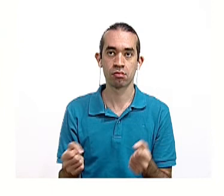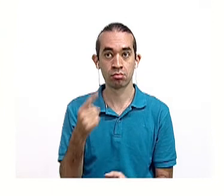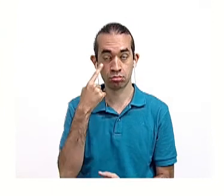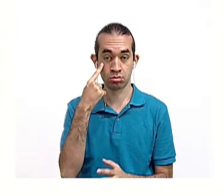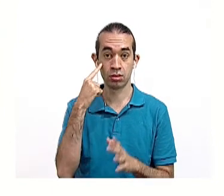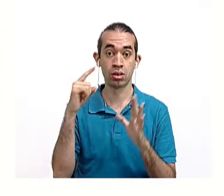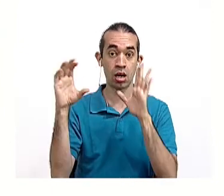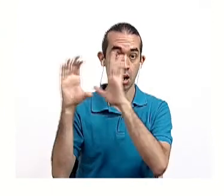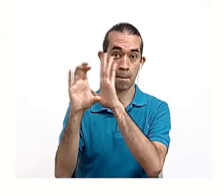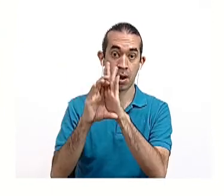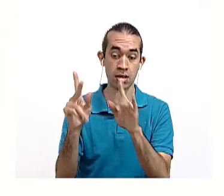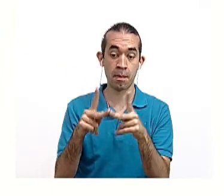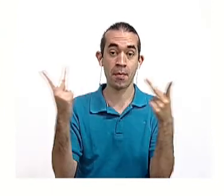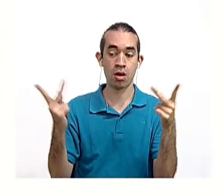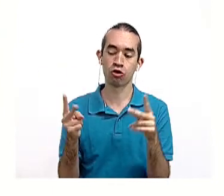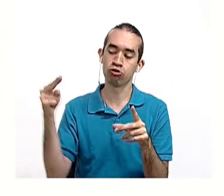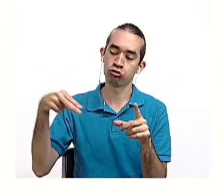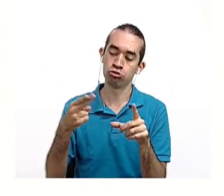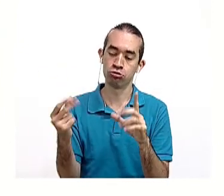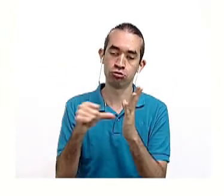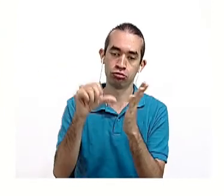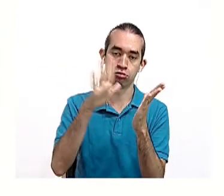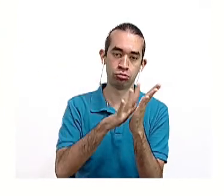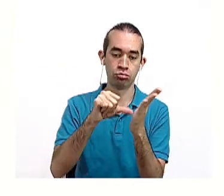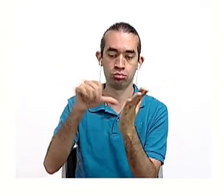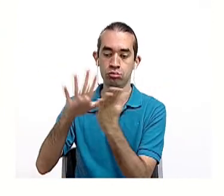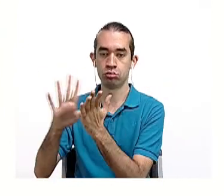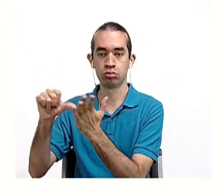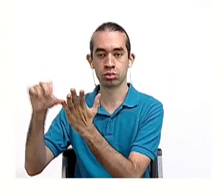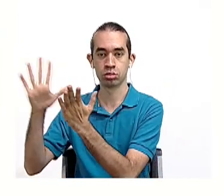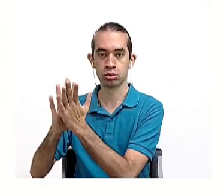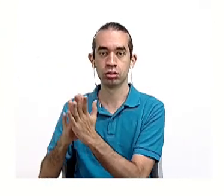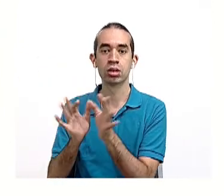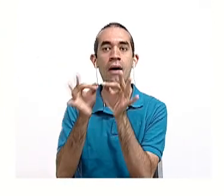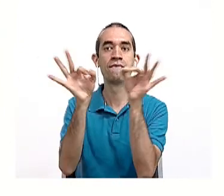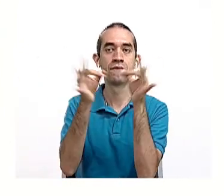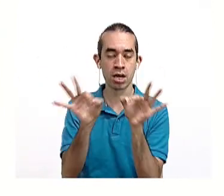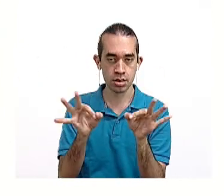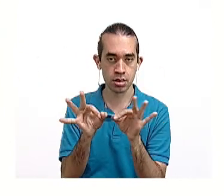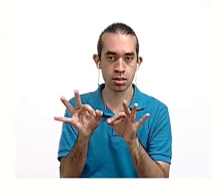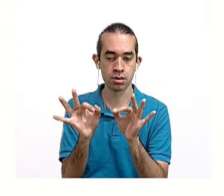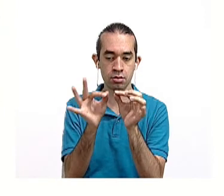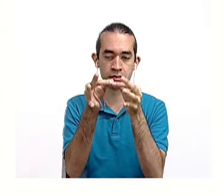las imágenes de periódico para elaborar frases, versos,